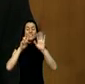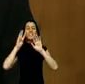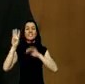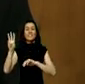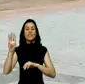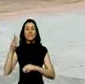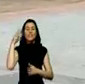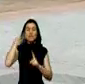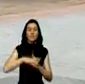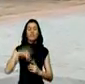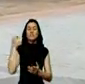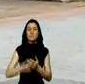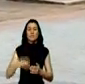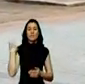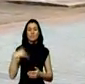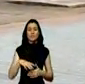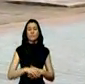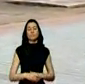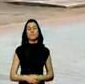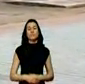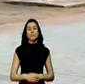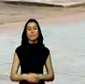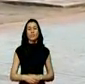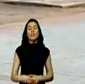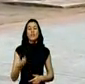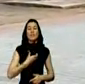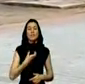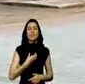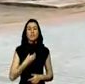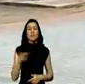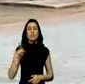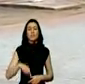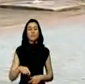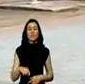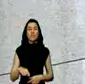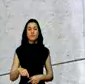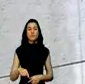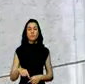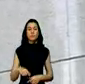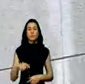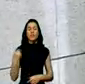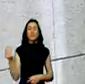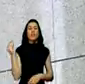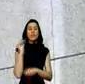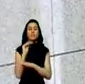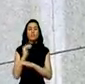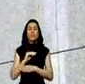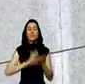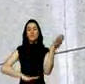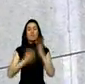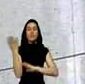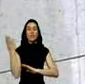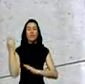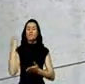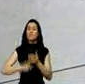proveedores. Además, el Ayuntamiento también ha aprobado por urgencia el pago de la subvención que da la Federación de Hogueras con motivo de la